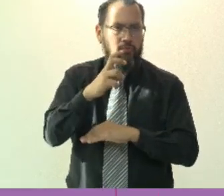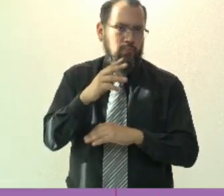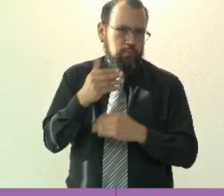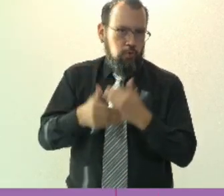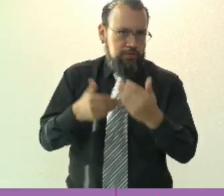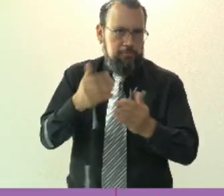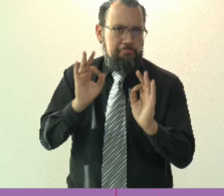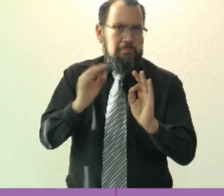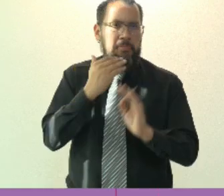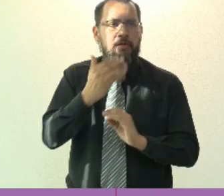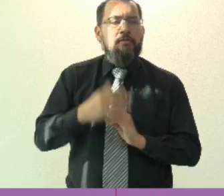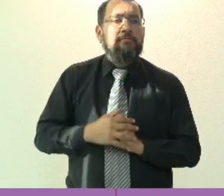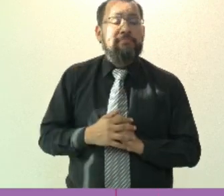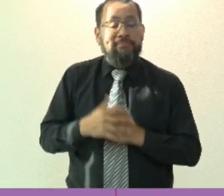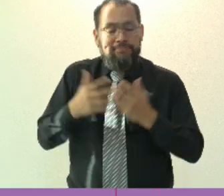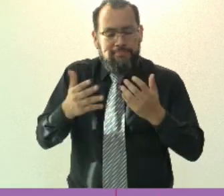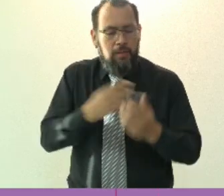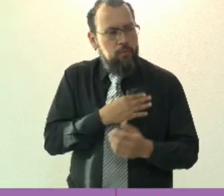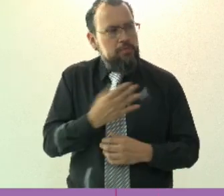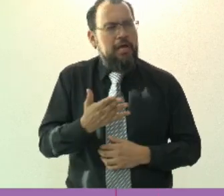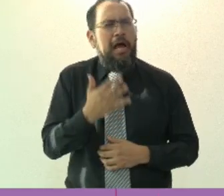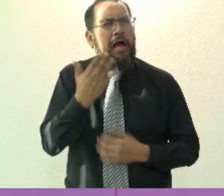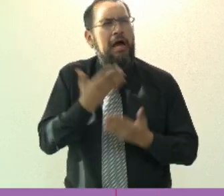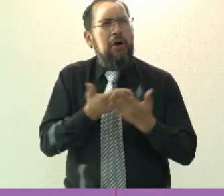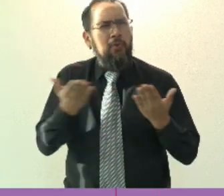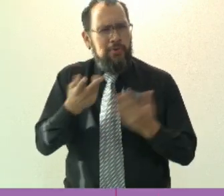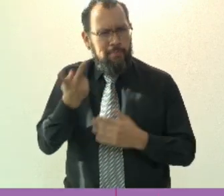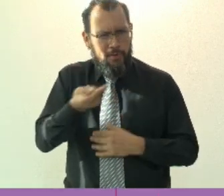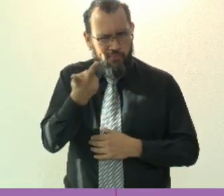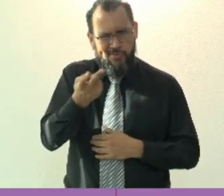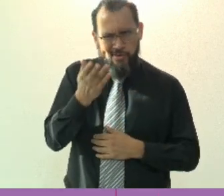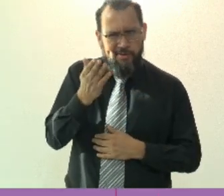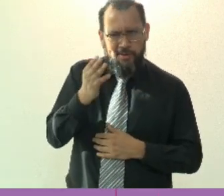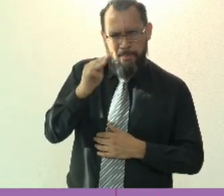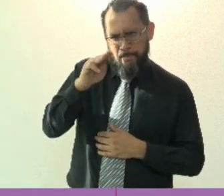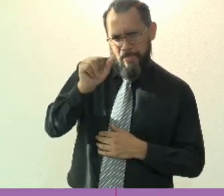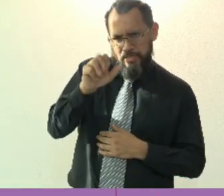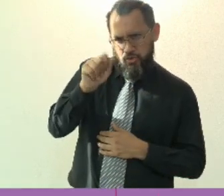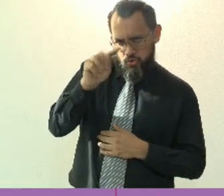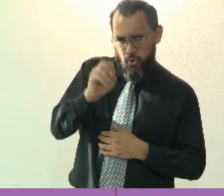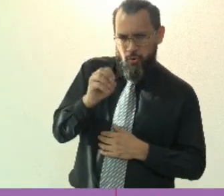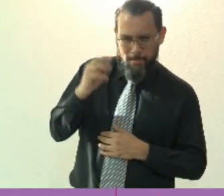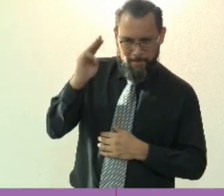¿no? Entonces, yo le voy a preguntar al maestro Pedro